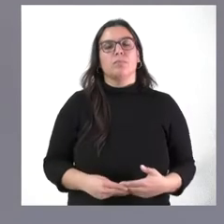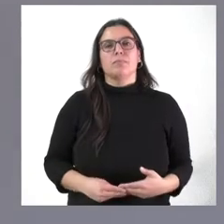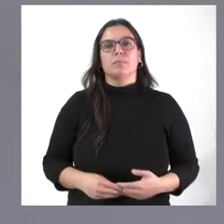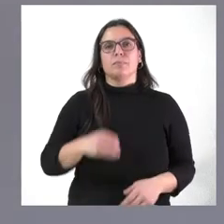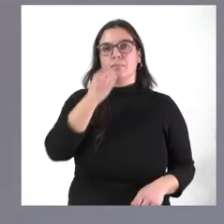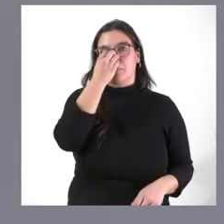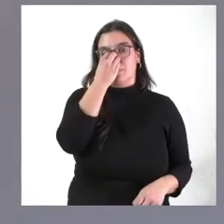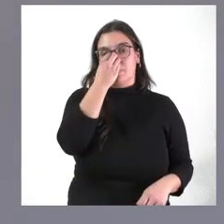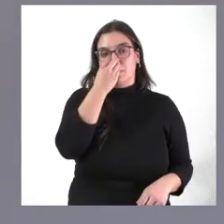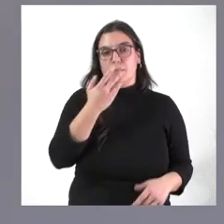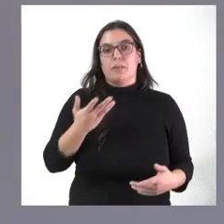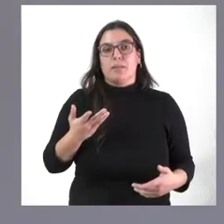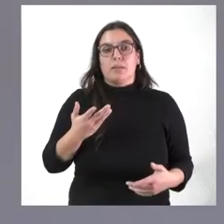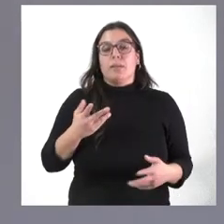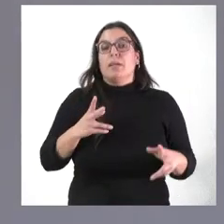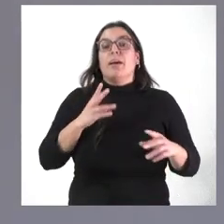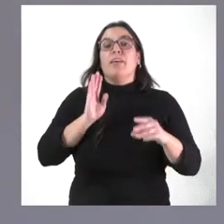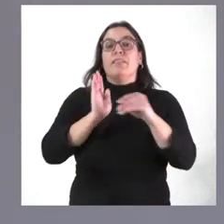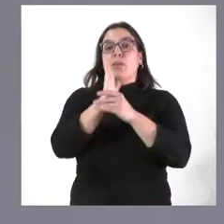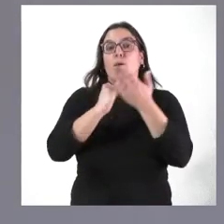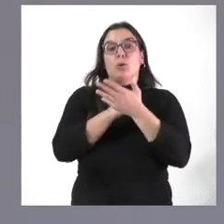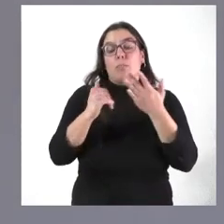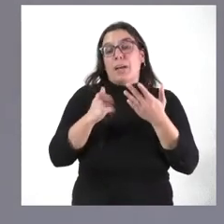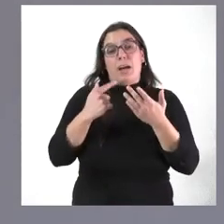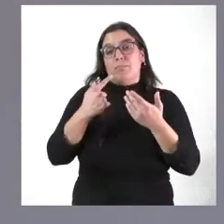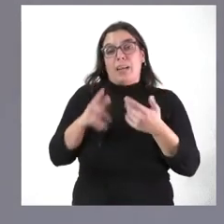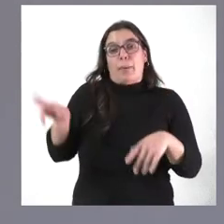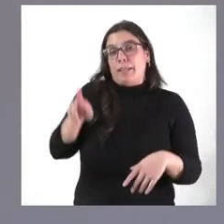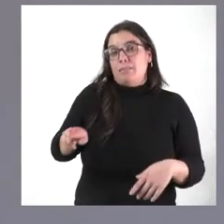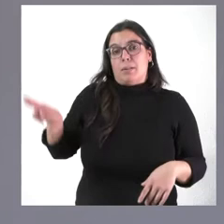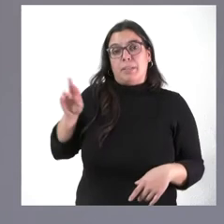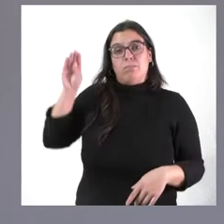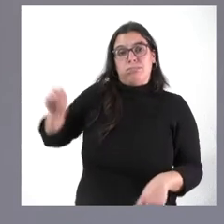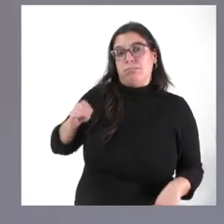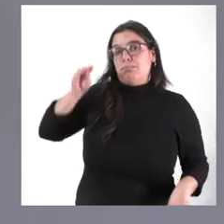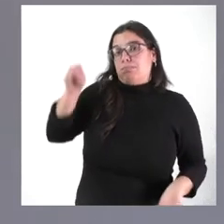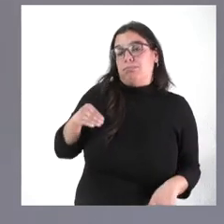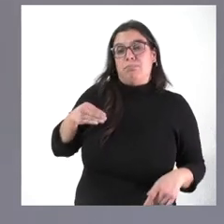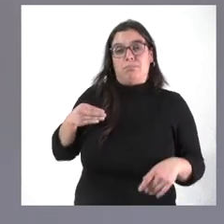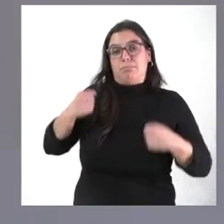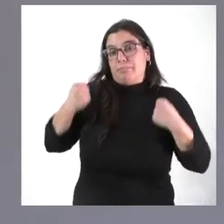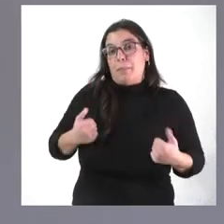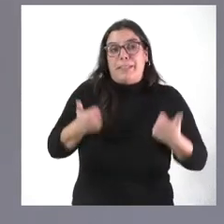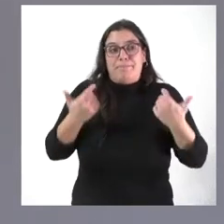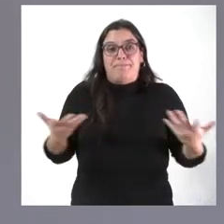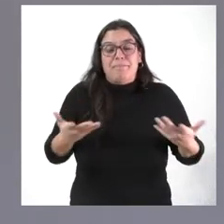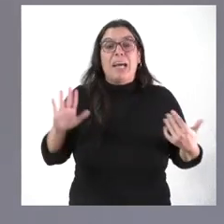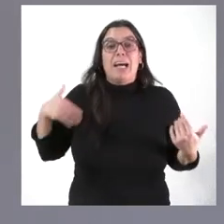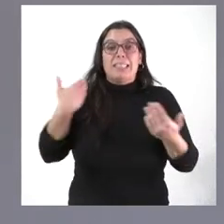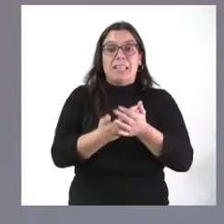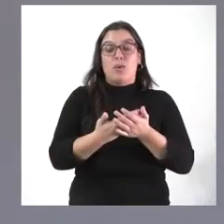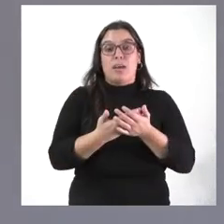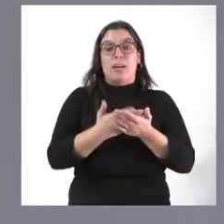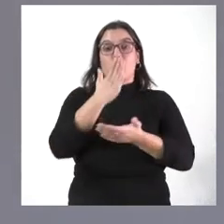Qué vamos a hacer autonómica lo que está en nuestra mano volver a insistir lógicamente hasta ahora las 10 de comunidades